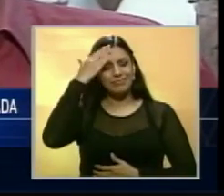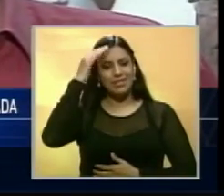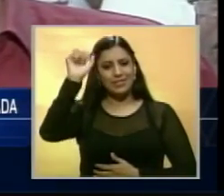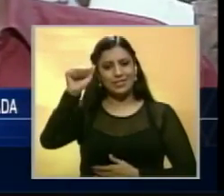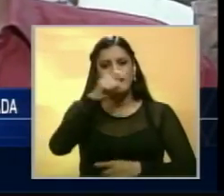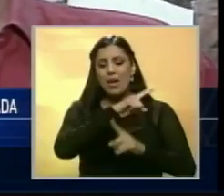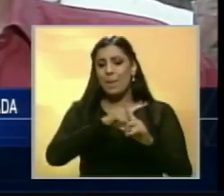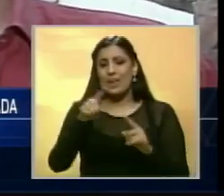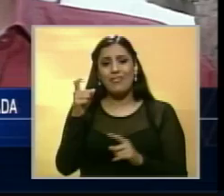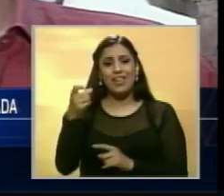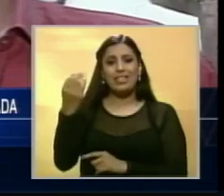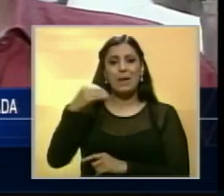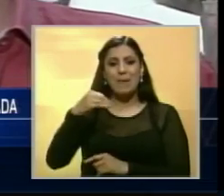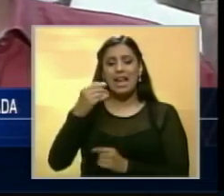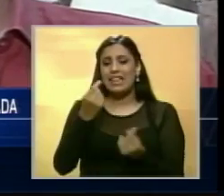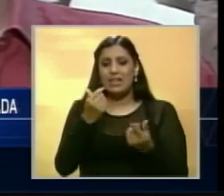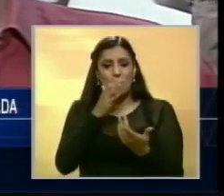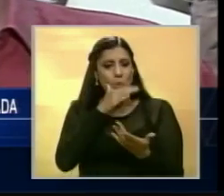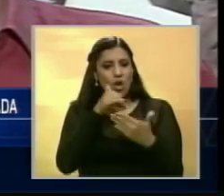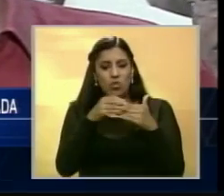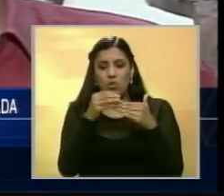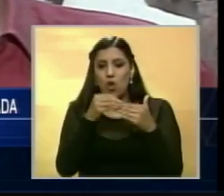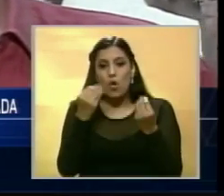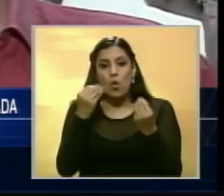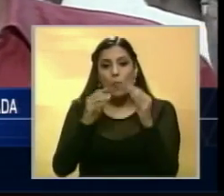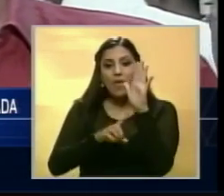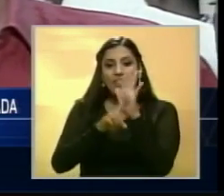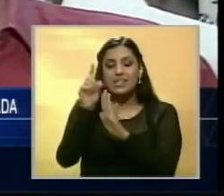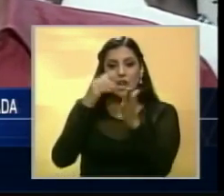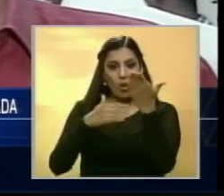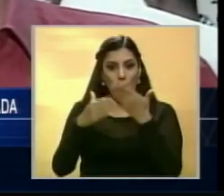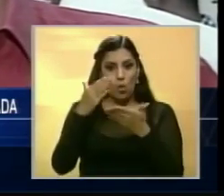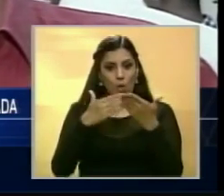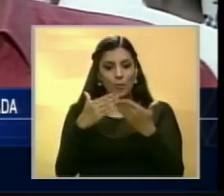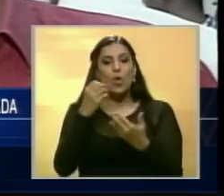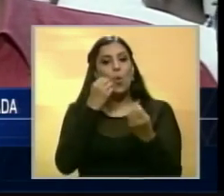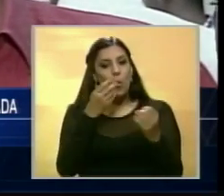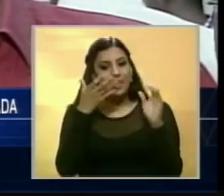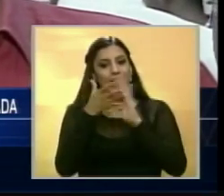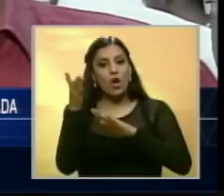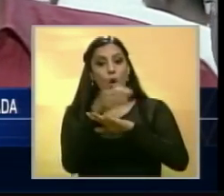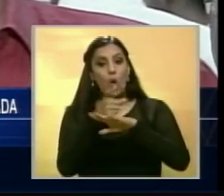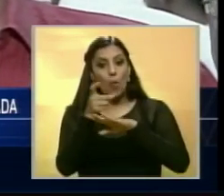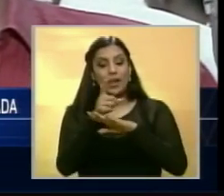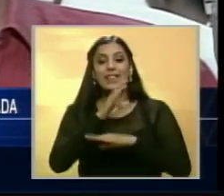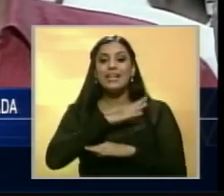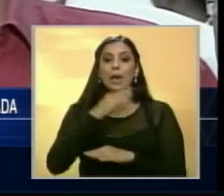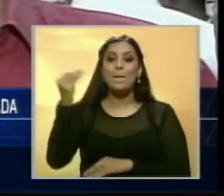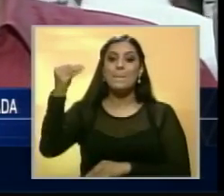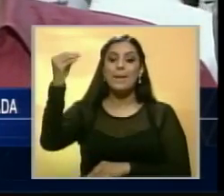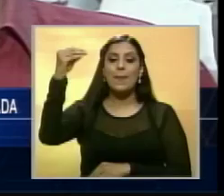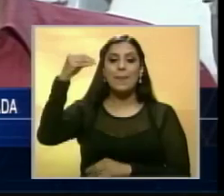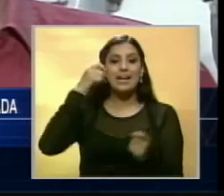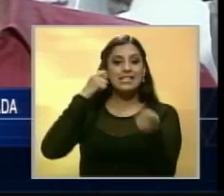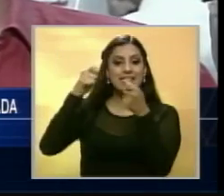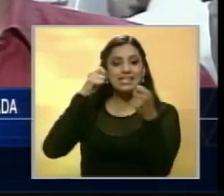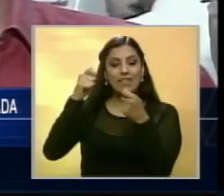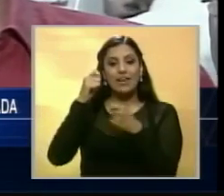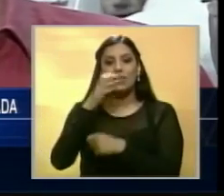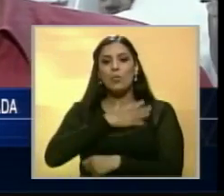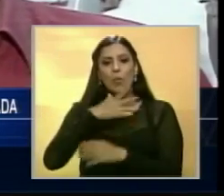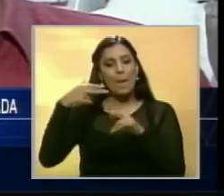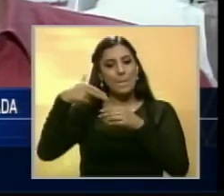que además no hay suficientes recursos para invertir en el desarrollo económico, dijo que el gobierno está incrementando las exportaciones